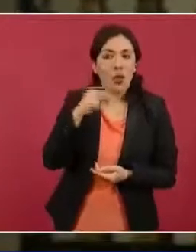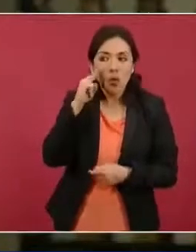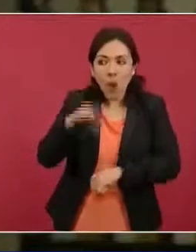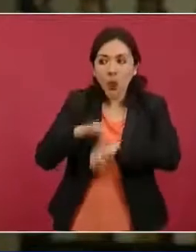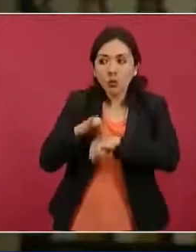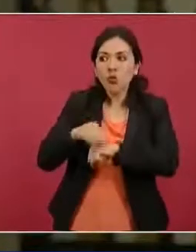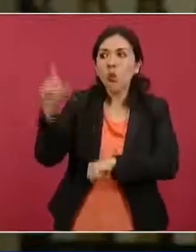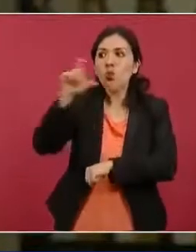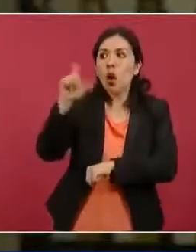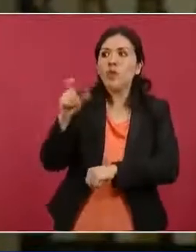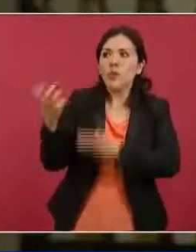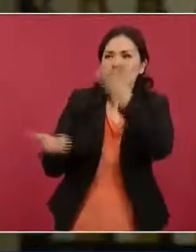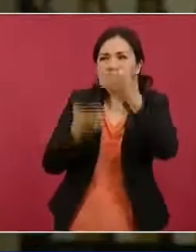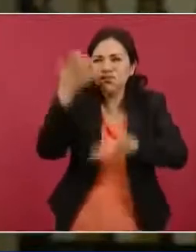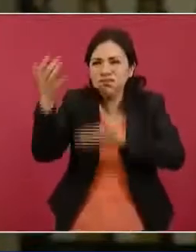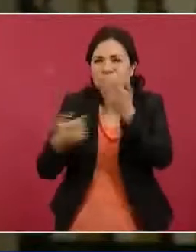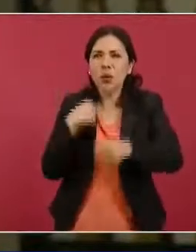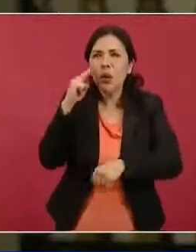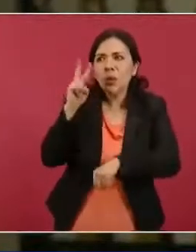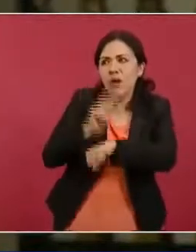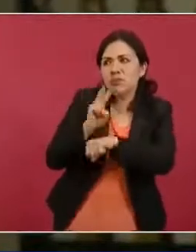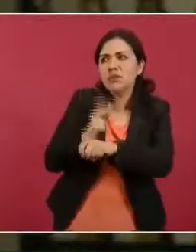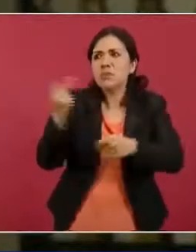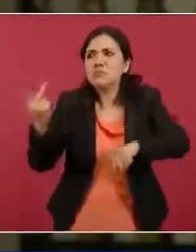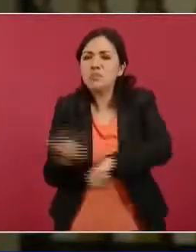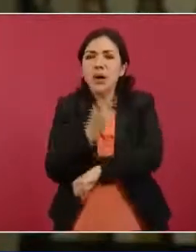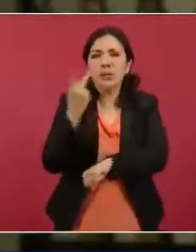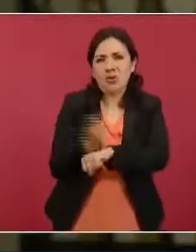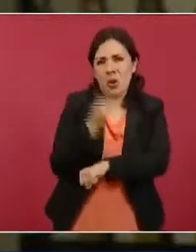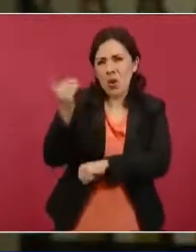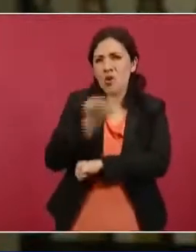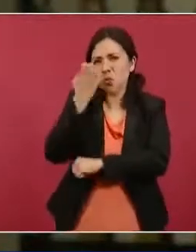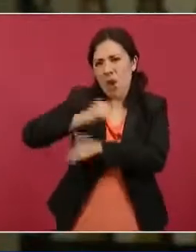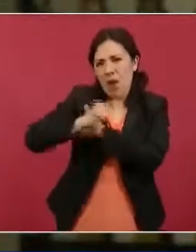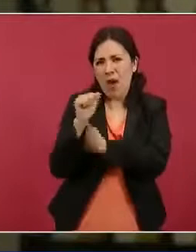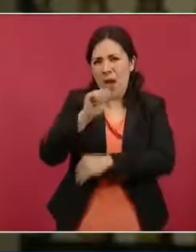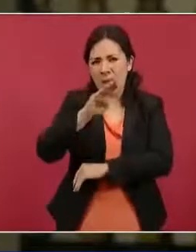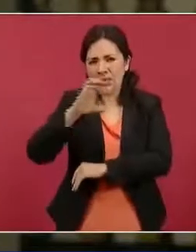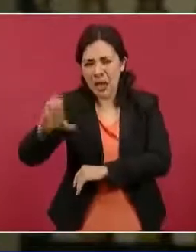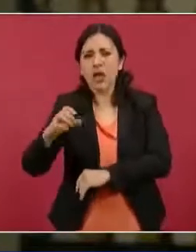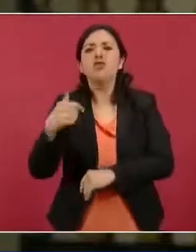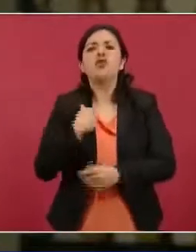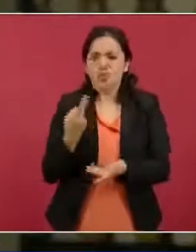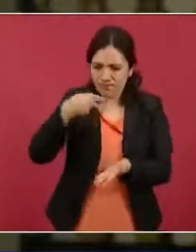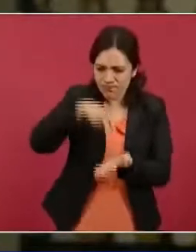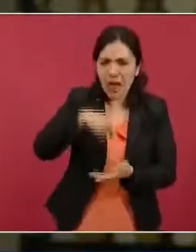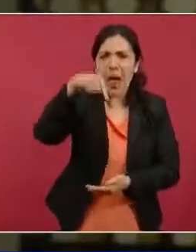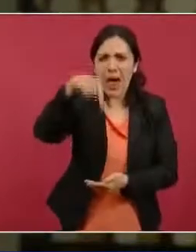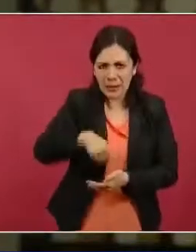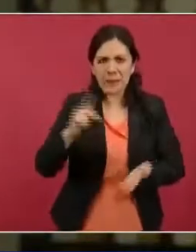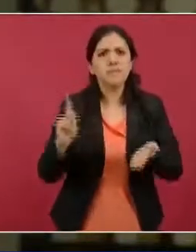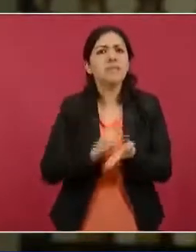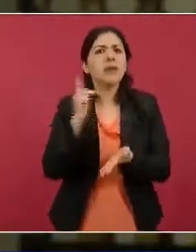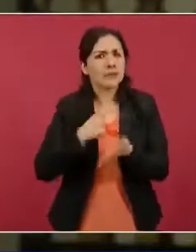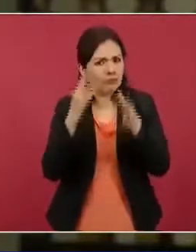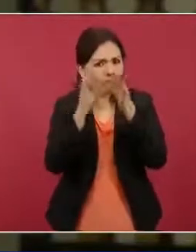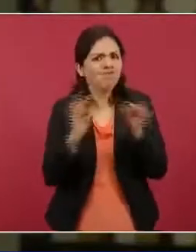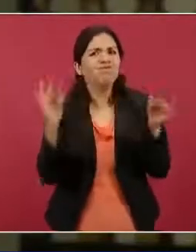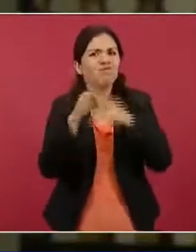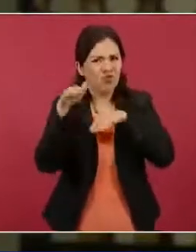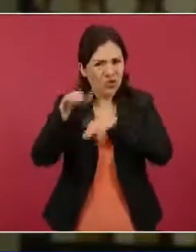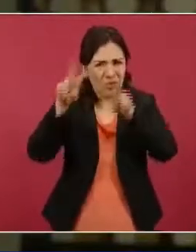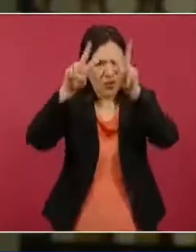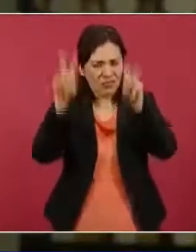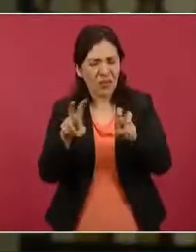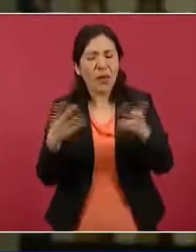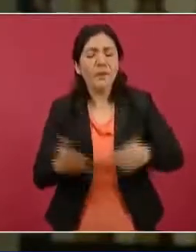tocó el incendio, me tocó el seguimiento puntual de todo lo que ocurrió con la guardería, me ha tocado manifestarle aquí este tema tan sensible. Y